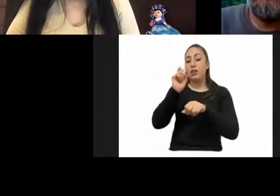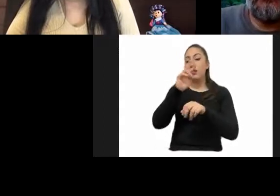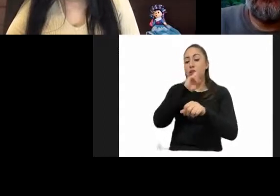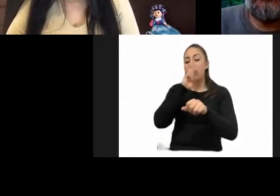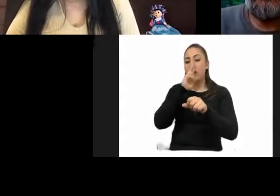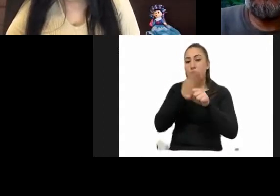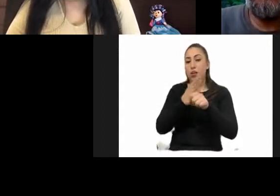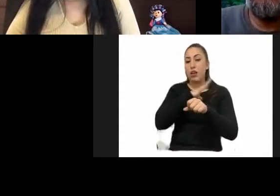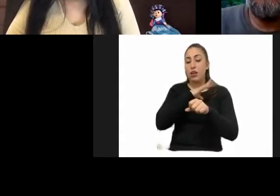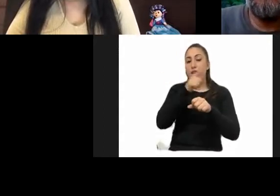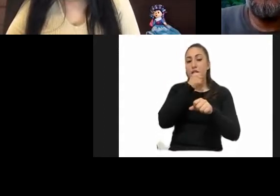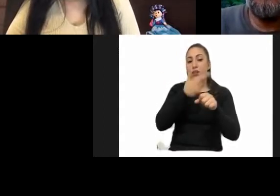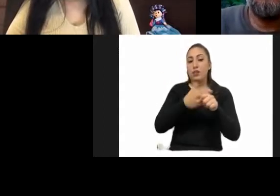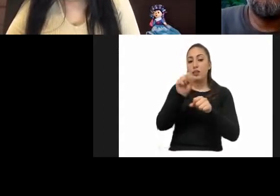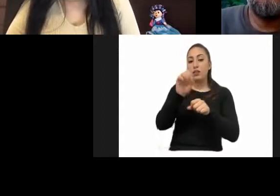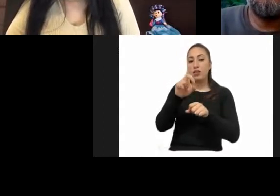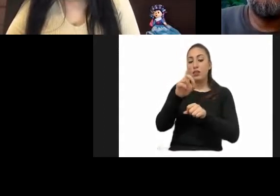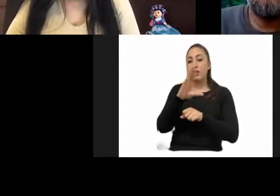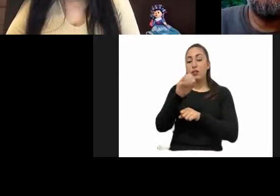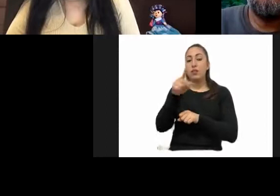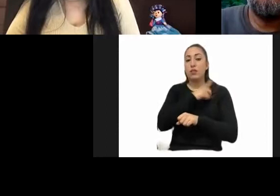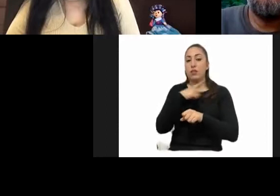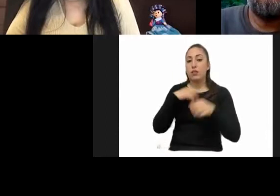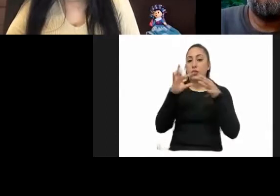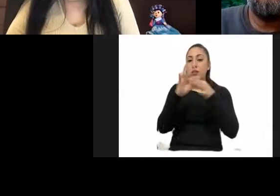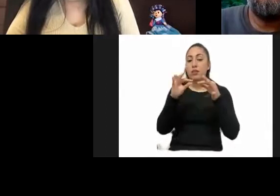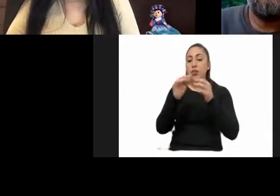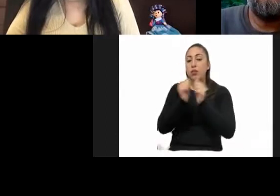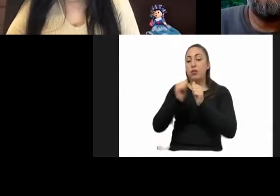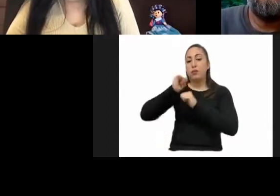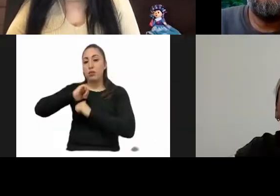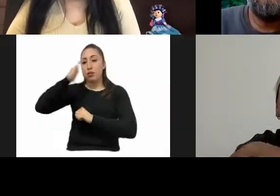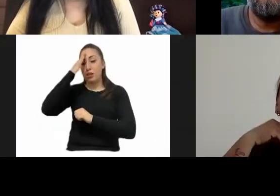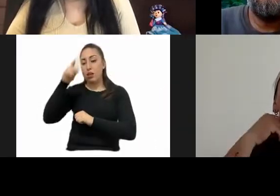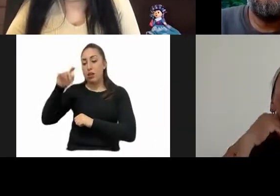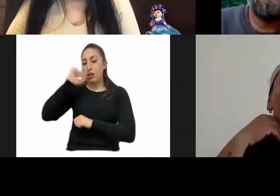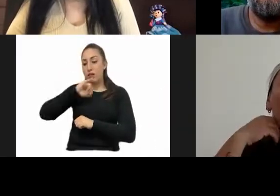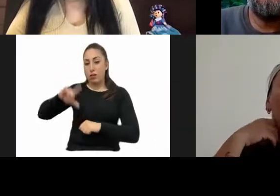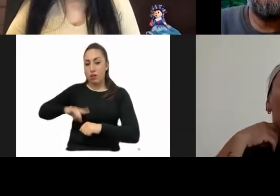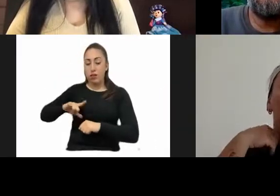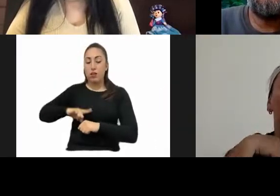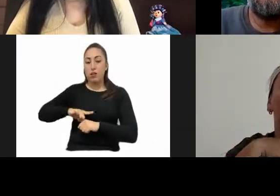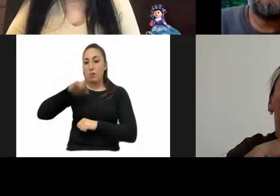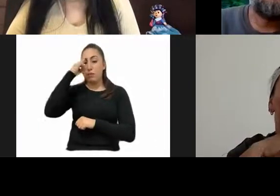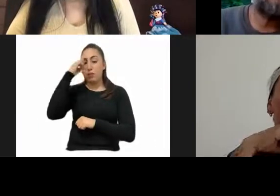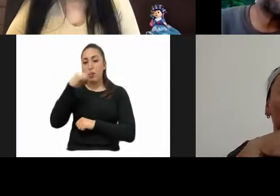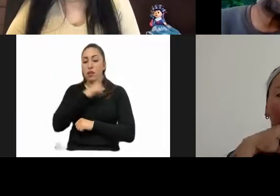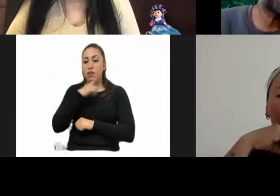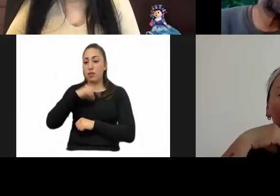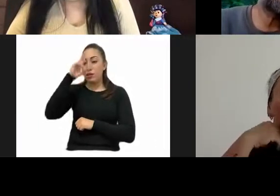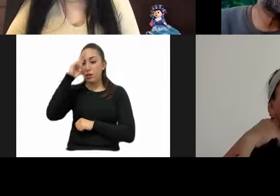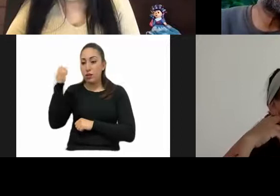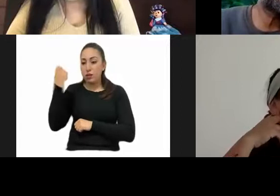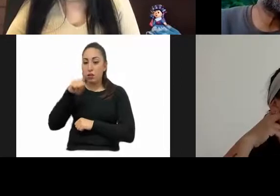Desarrollo Económico, se deberá referirse a la persona titular del poder ejecutivo, a fin de respetar las directrices sobre